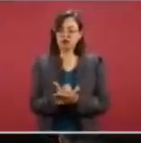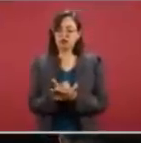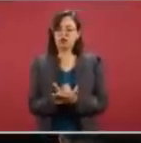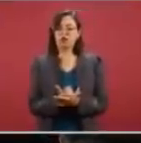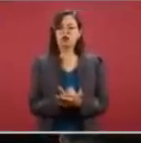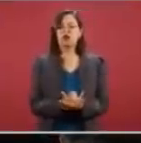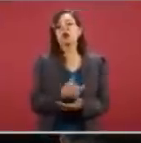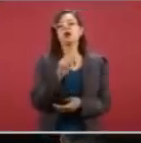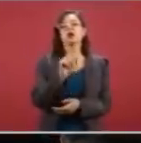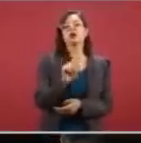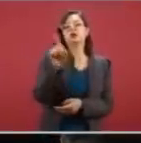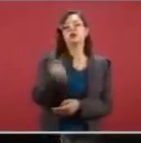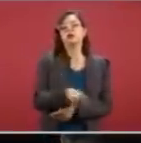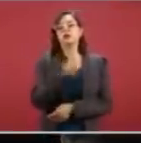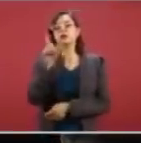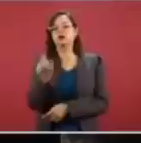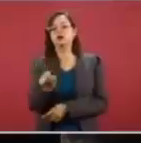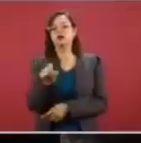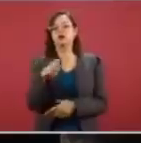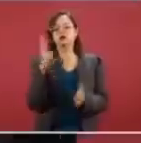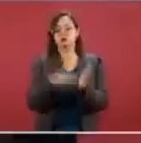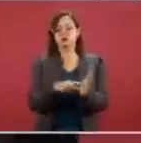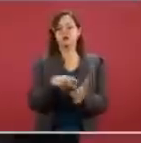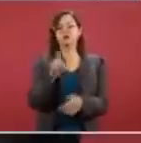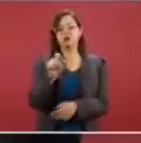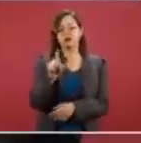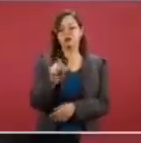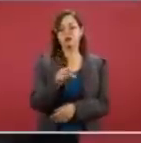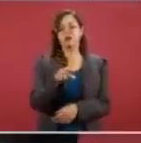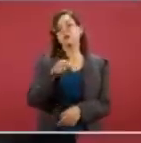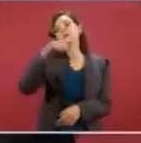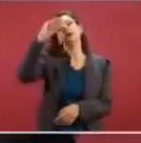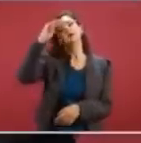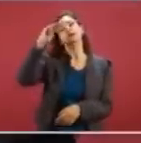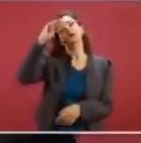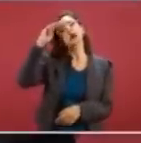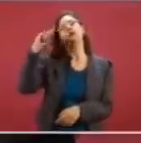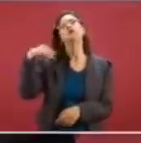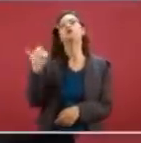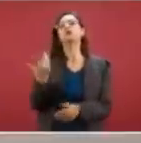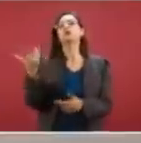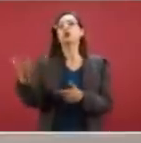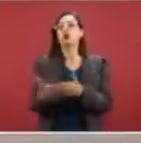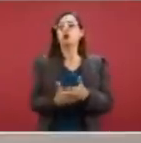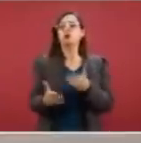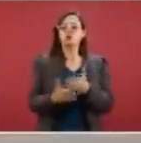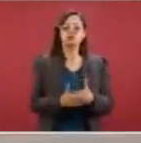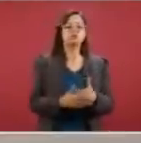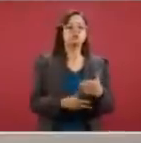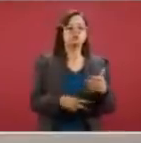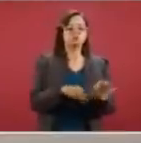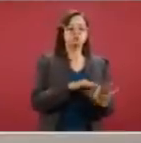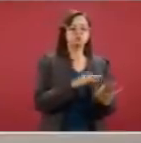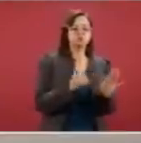el 2020, estimamos que puedan empezarse a ejecutar y se terminen algunos de